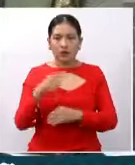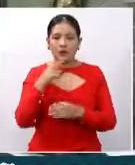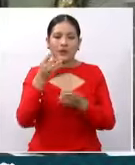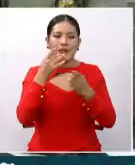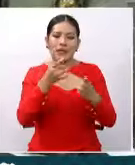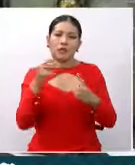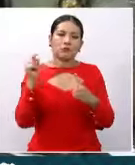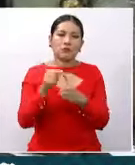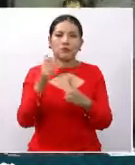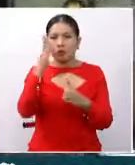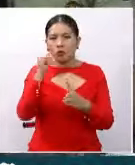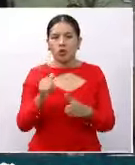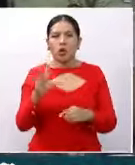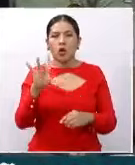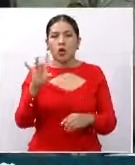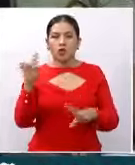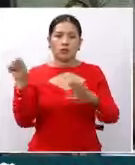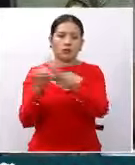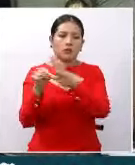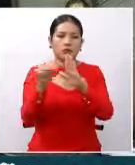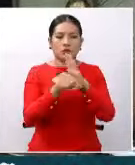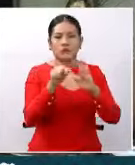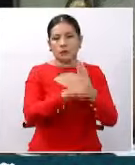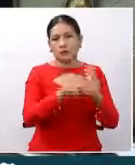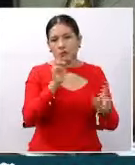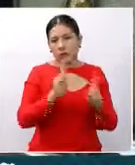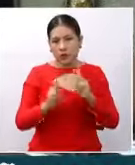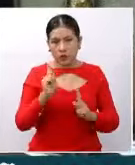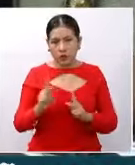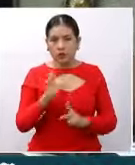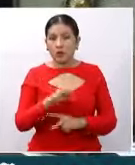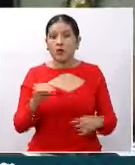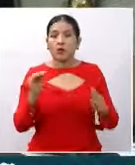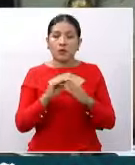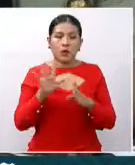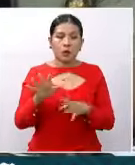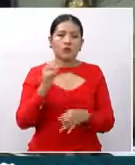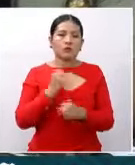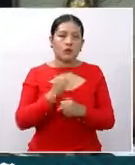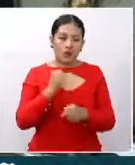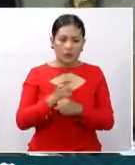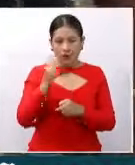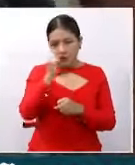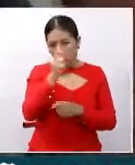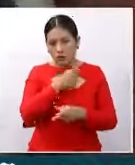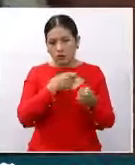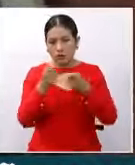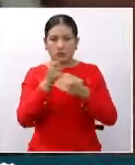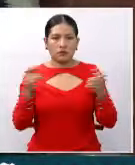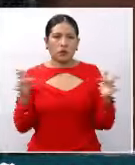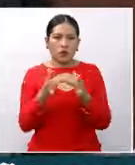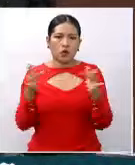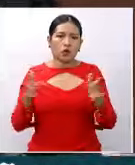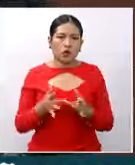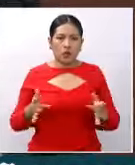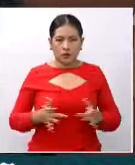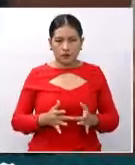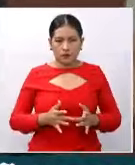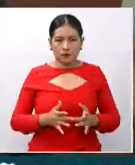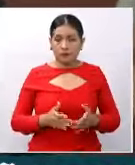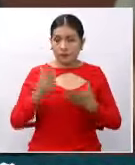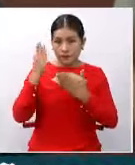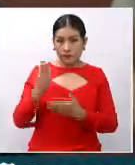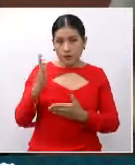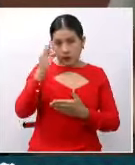8 asesinatos en Guanambí y tendría actividades relacionadas con el narcotráfico. Este ciudadano brasileño,